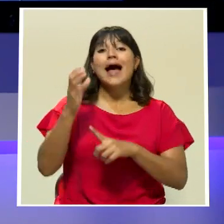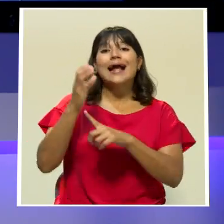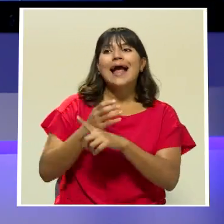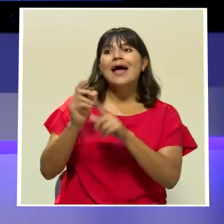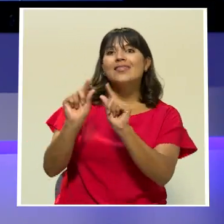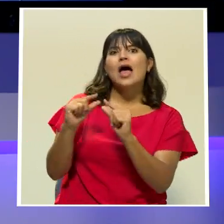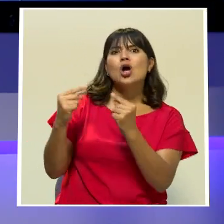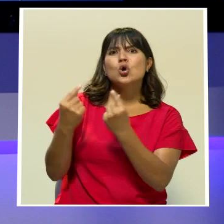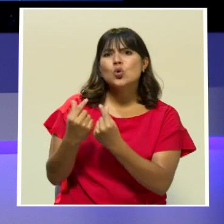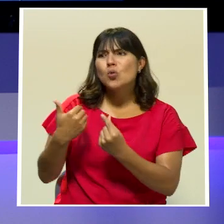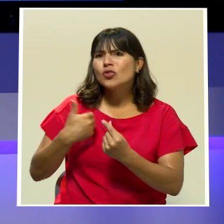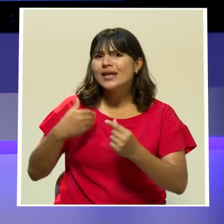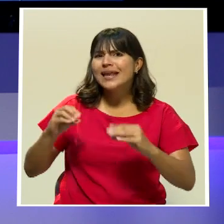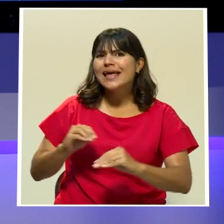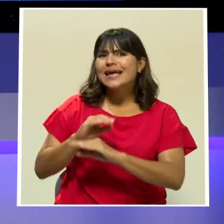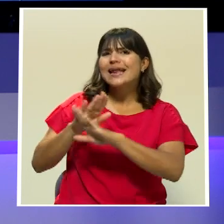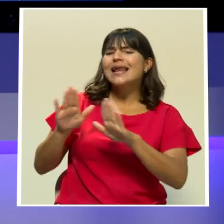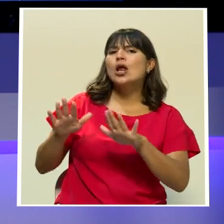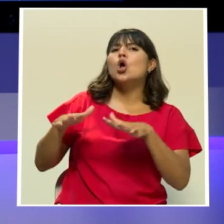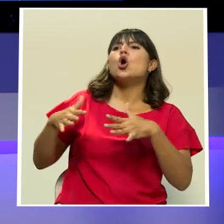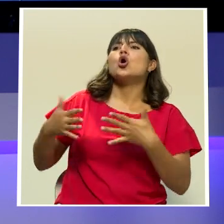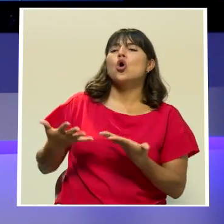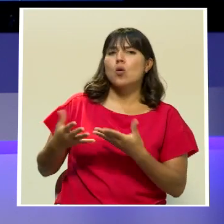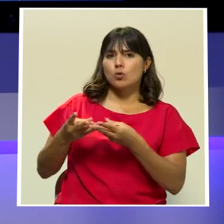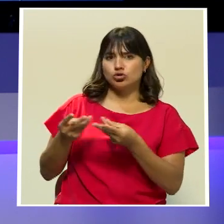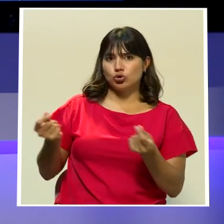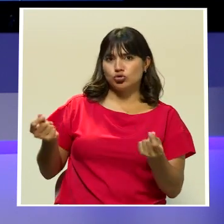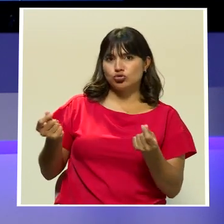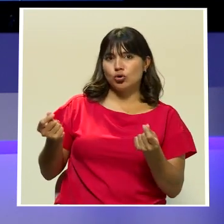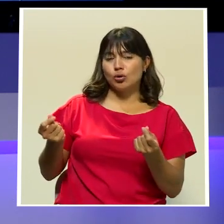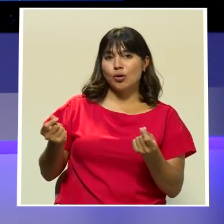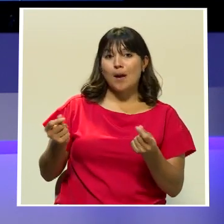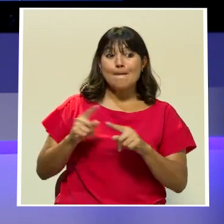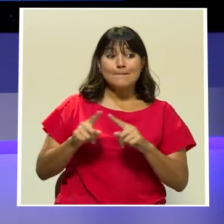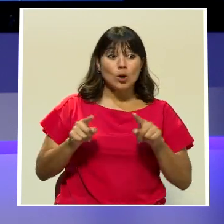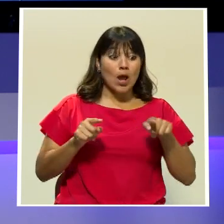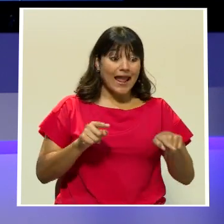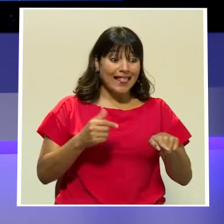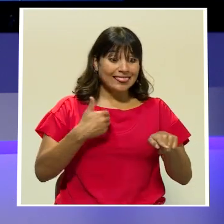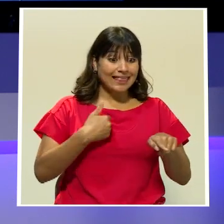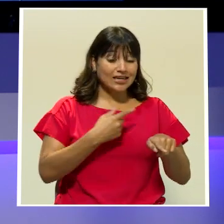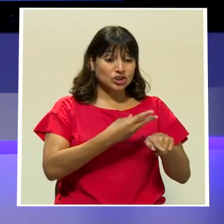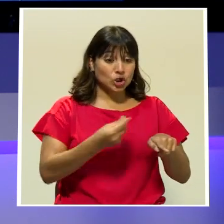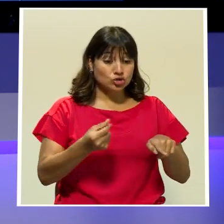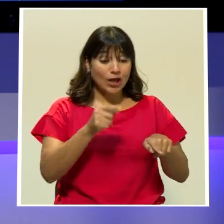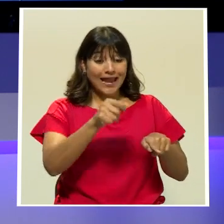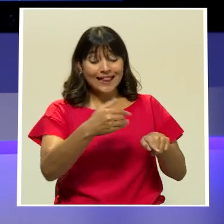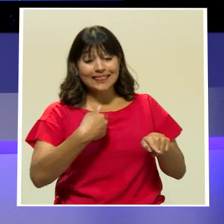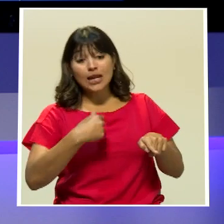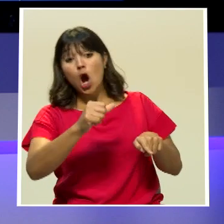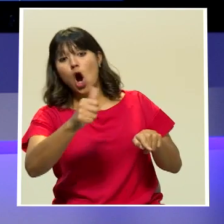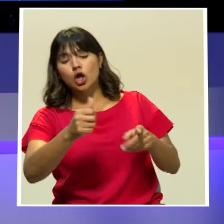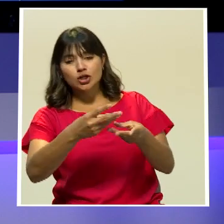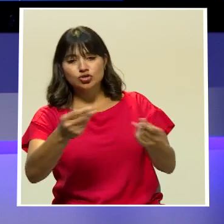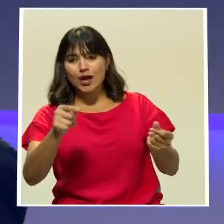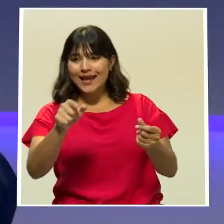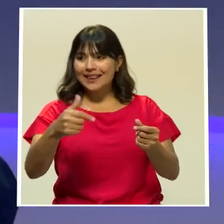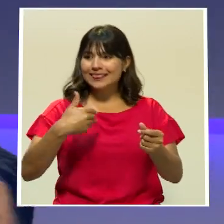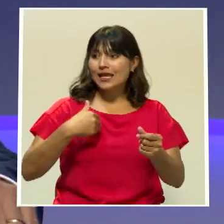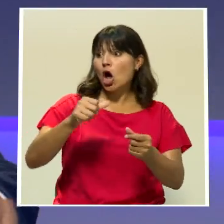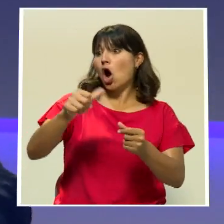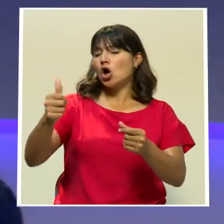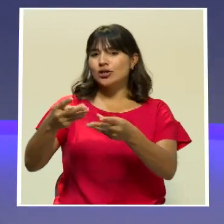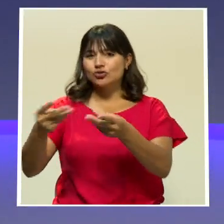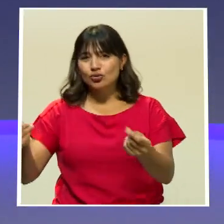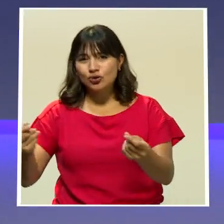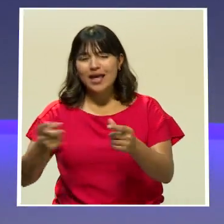tiene clarísima cuál es su solución, pero son distintas entre ellas. Ese es el problema. El tema es cómo encontrar algo que nos